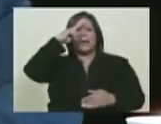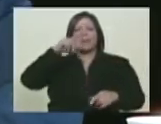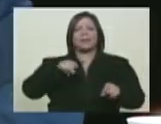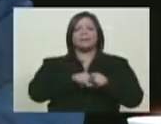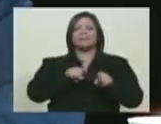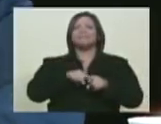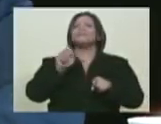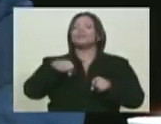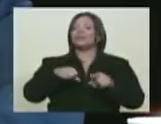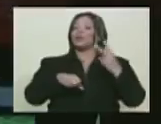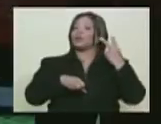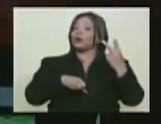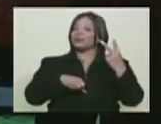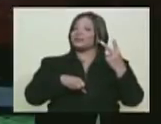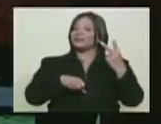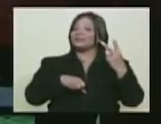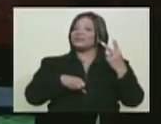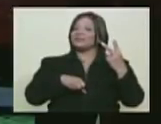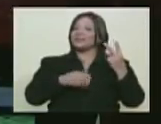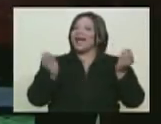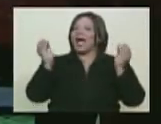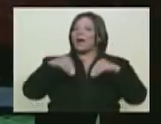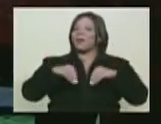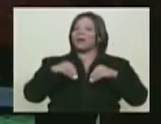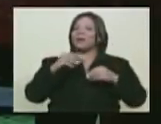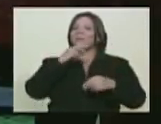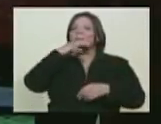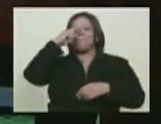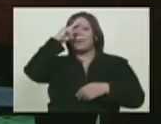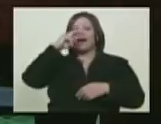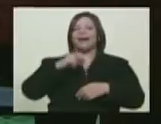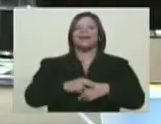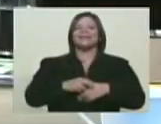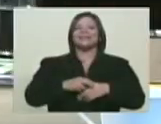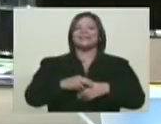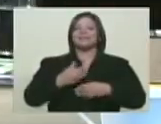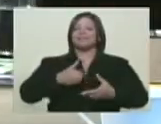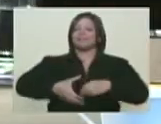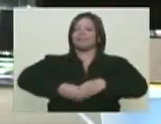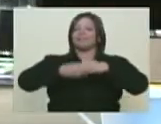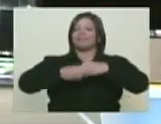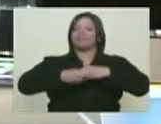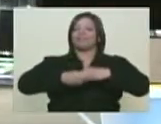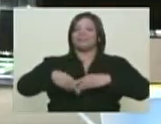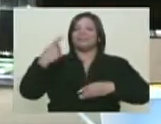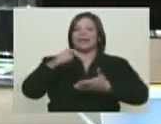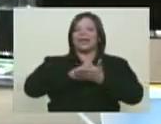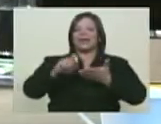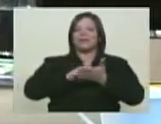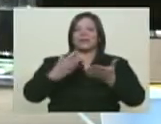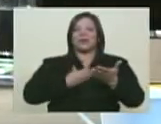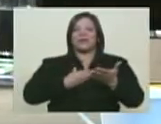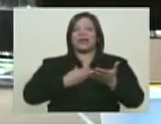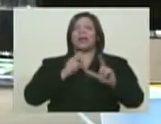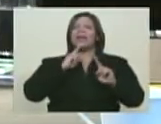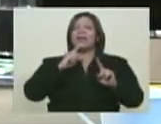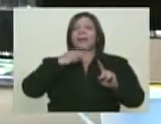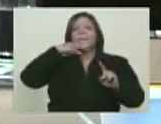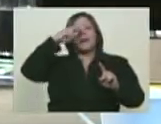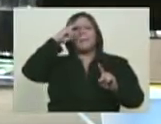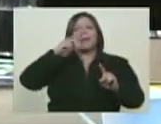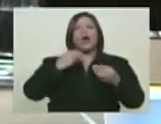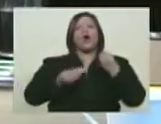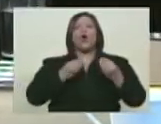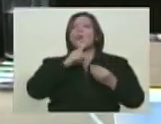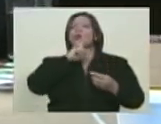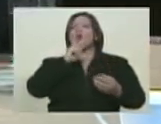eso uso el 2. Por eso usas el 2. Fue un acuerdo. Un gran mexicano, ¿no? Un acuerdo de caballeros. Cuando yo escribí mi primera novela, mi padre dijo, ¿cómo nos